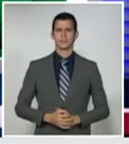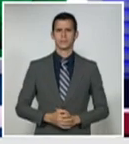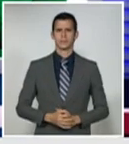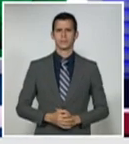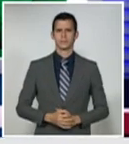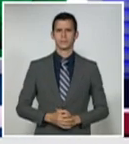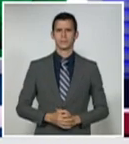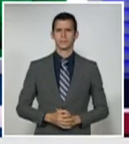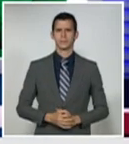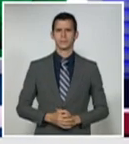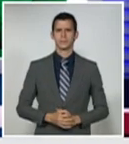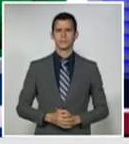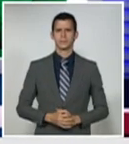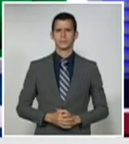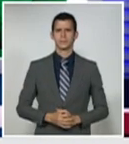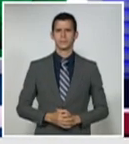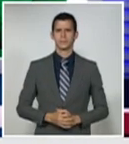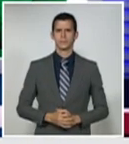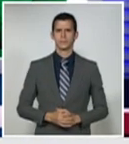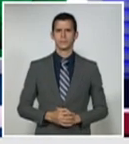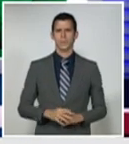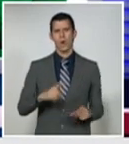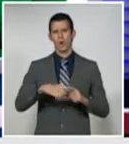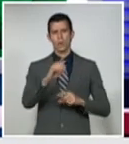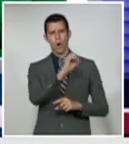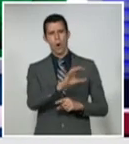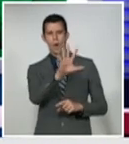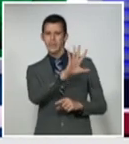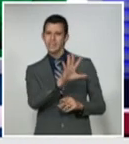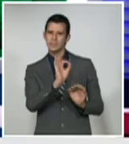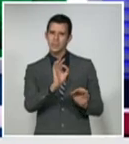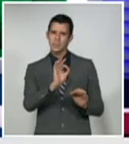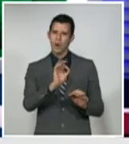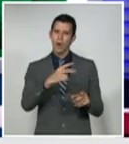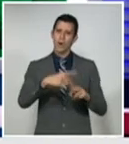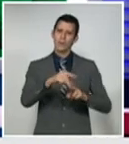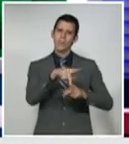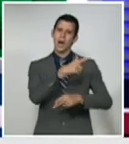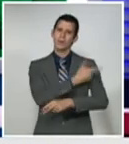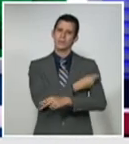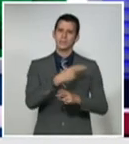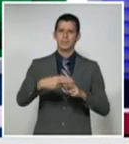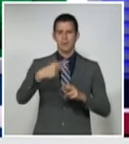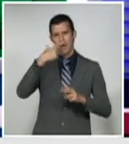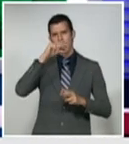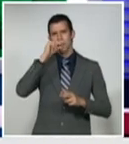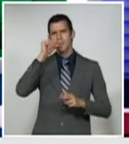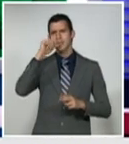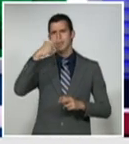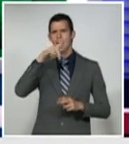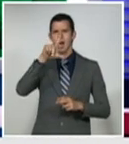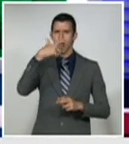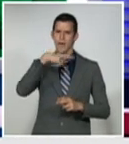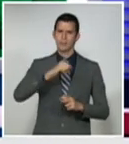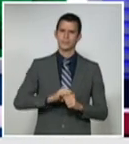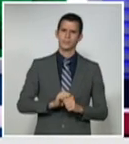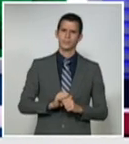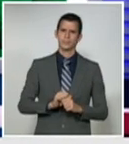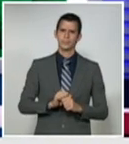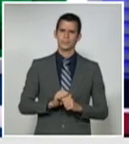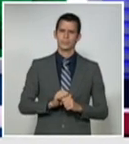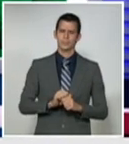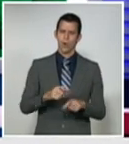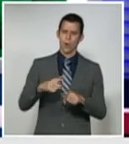Abdala en el territorio oriental, Soberana 02 acá en La